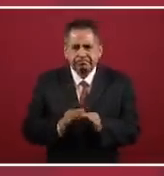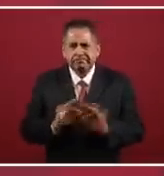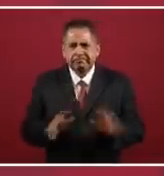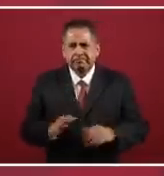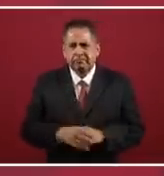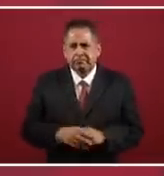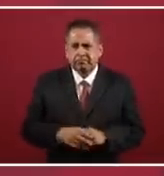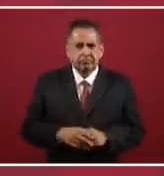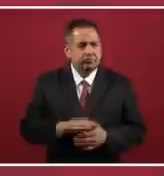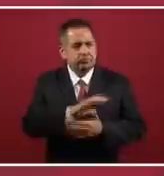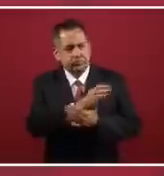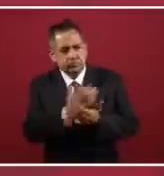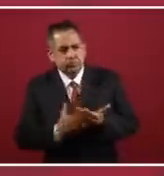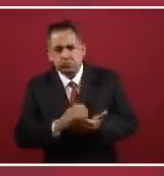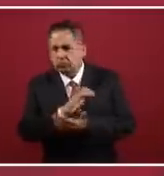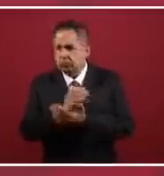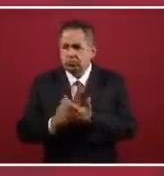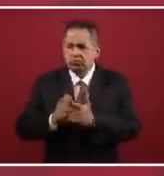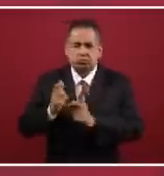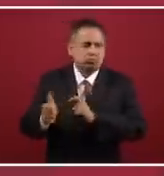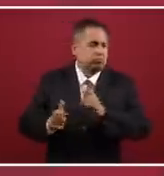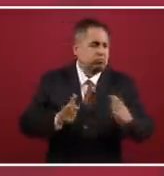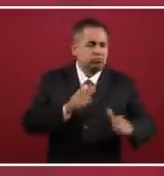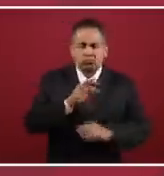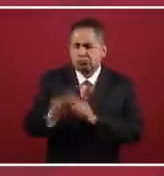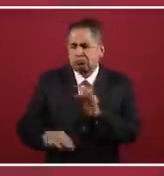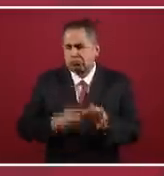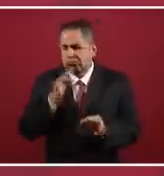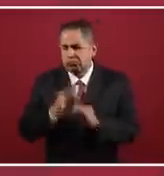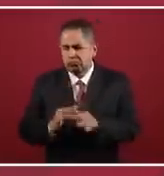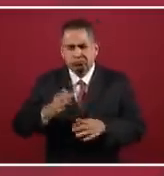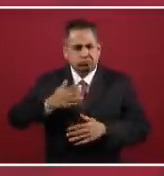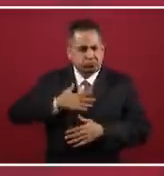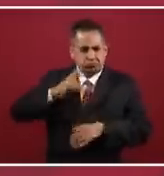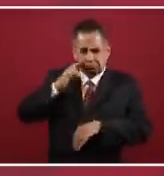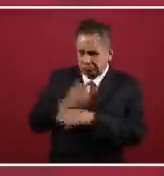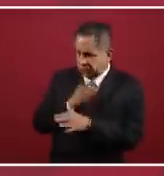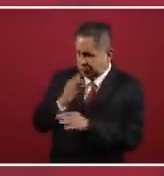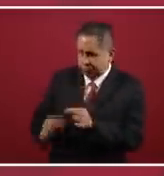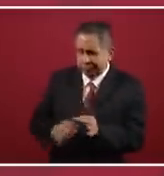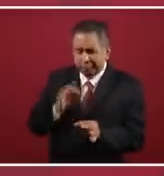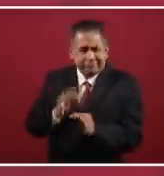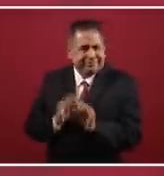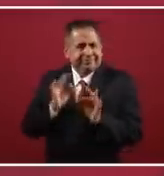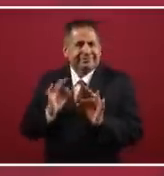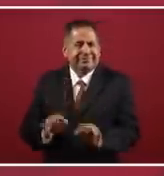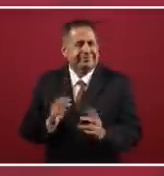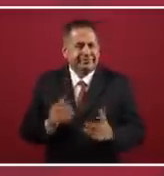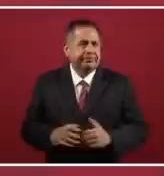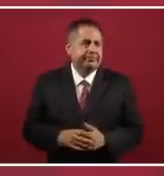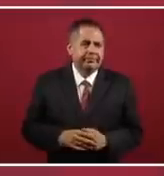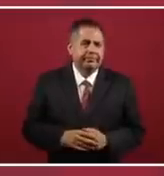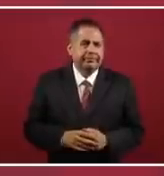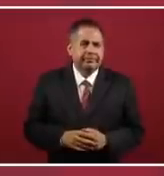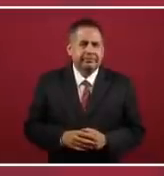a los contratistas, cumplimos con nuestra responsabilidad de no